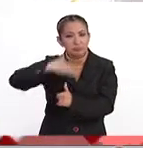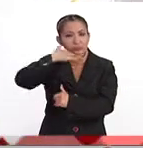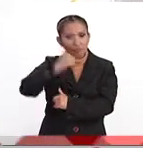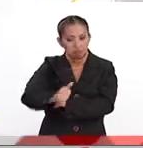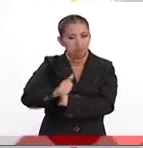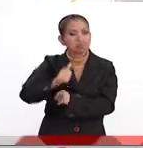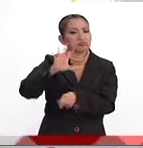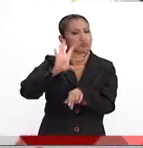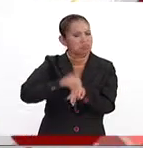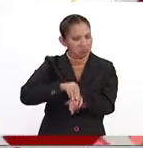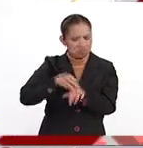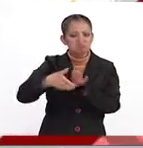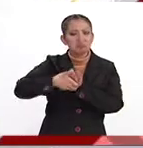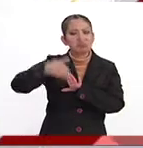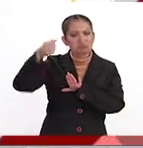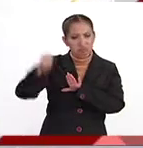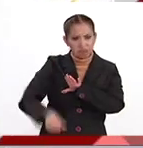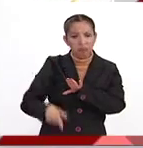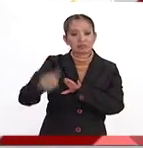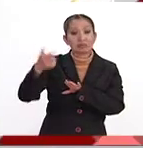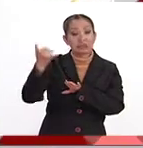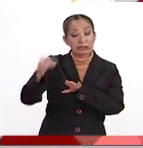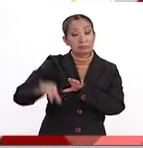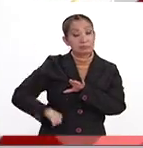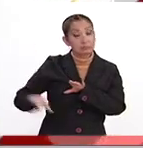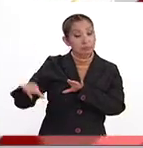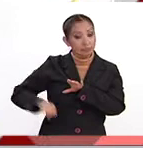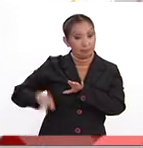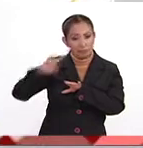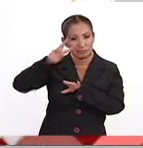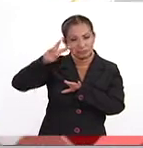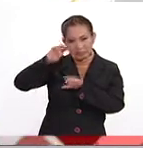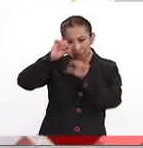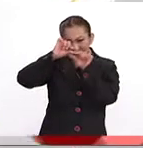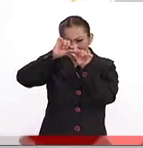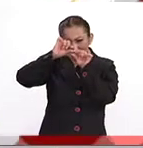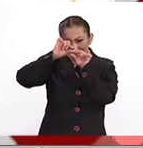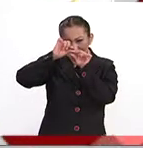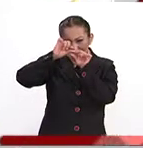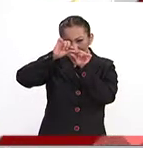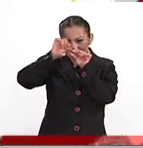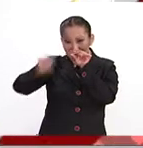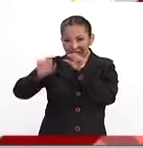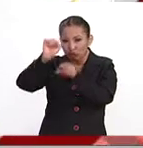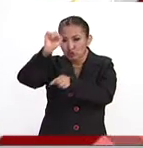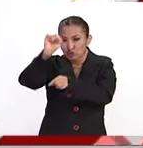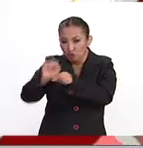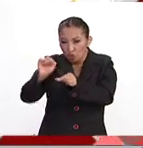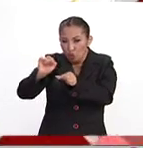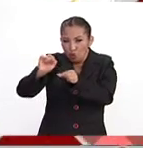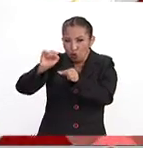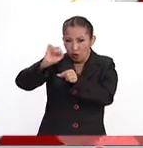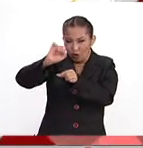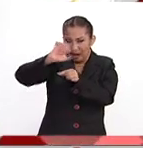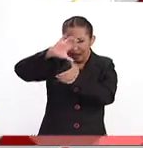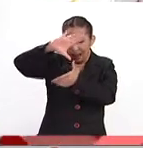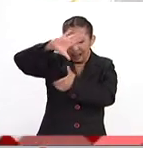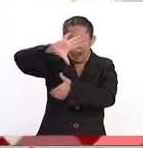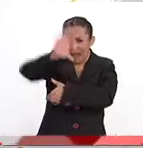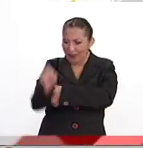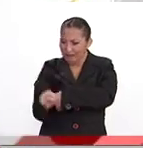Alemania. Y vean, es interesante esa franja en el sur de África,